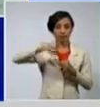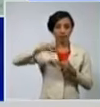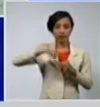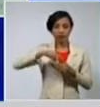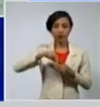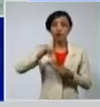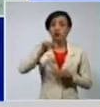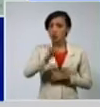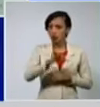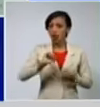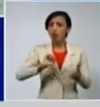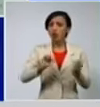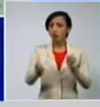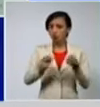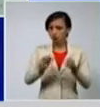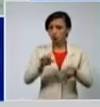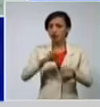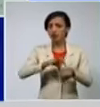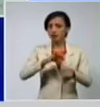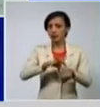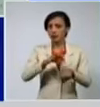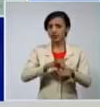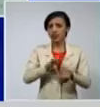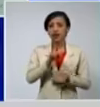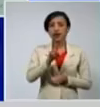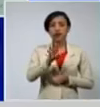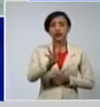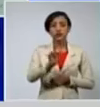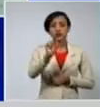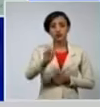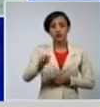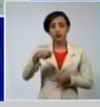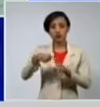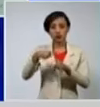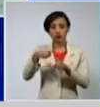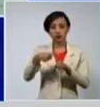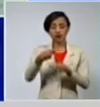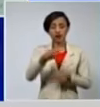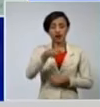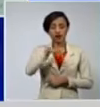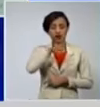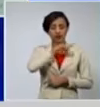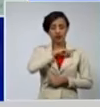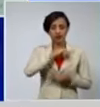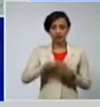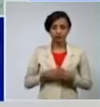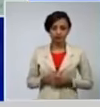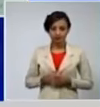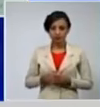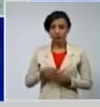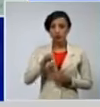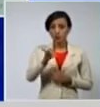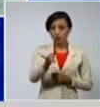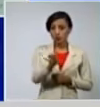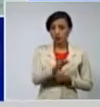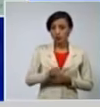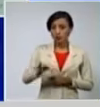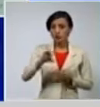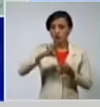control de su enfermedad, 14 casos autóctonos, 9 9 en el municipio de